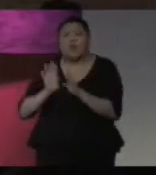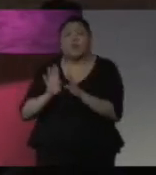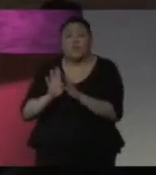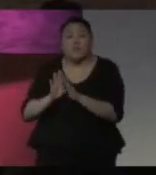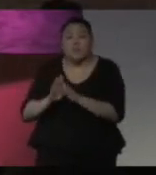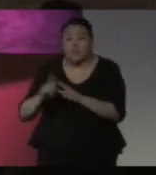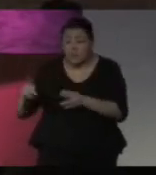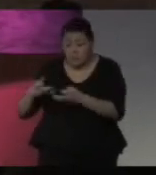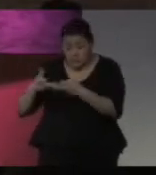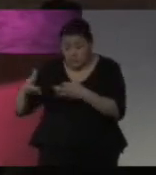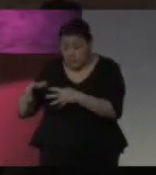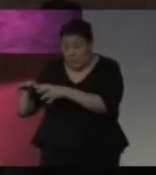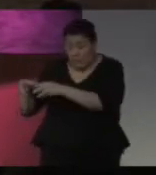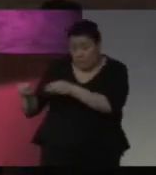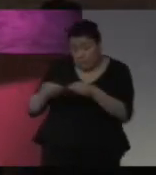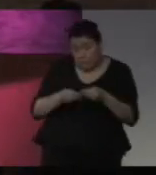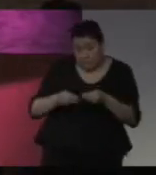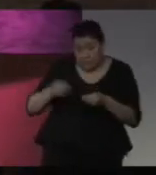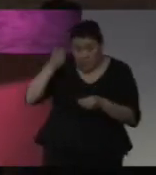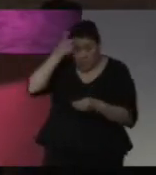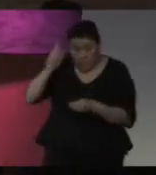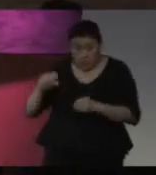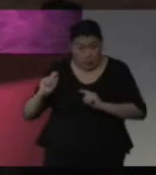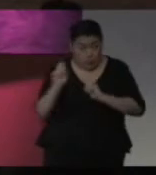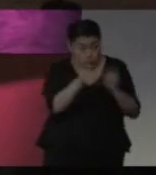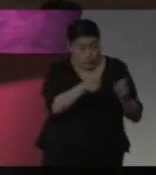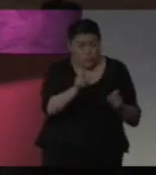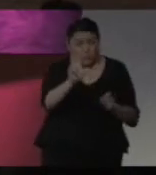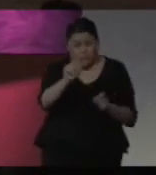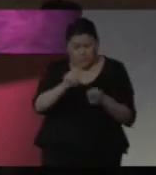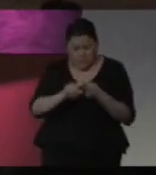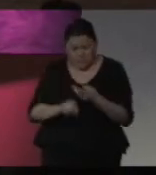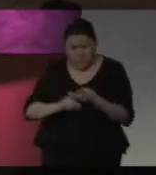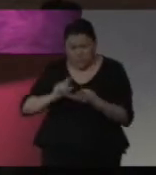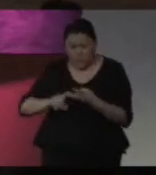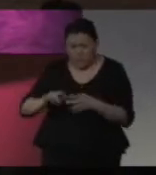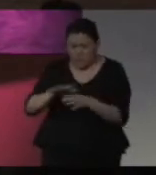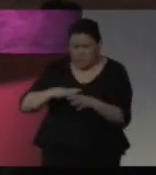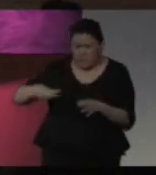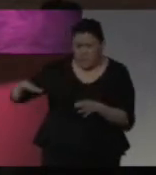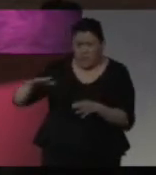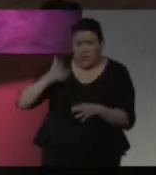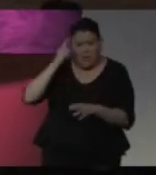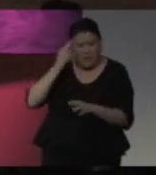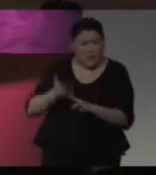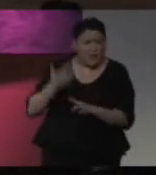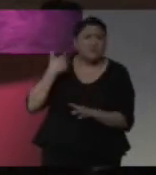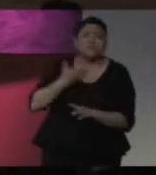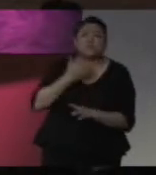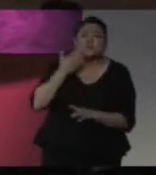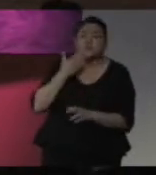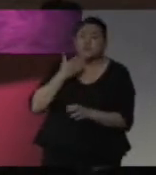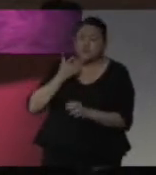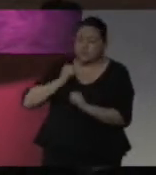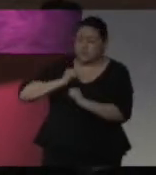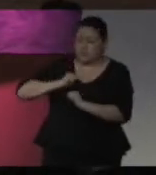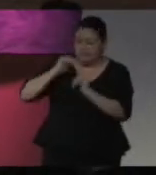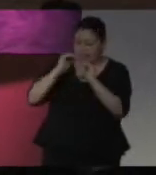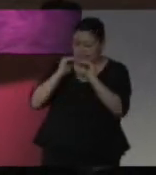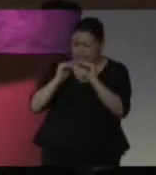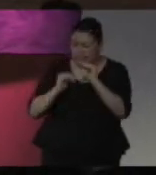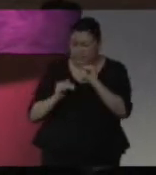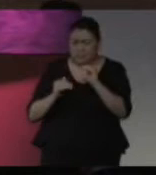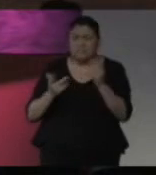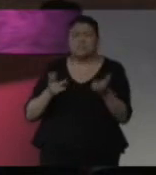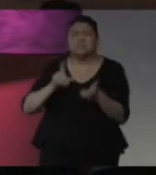perder, y al mismo tiempo que alteramos y transformamos una serie de jerarquías que están operando al interior, donde las fórmulas